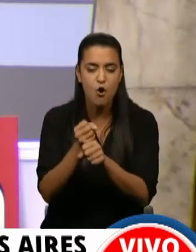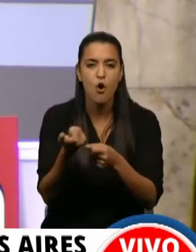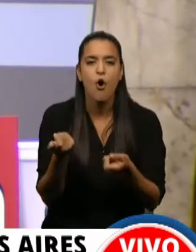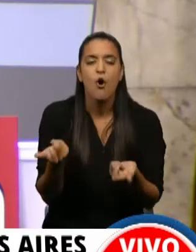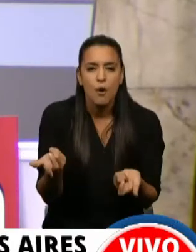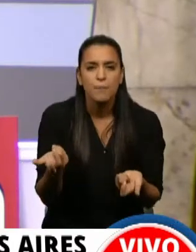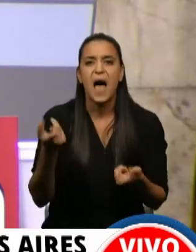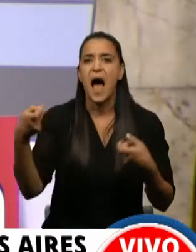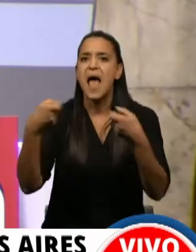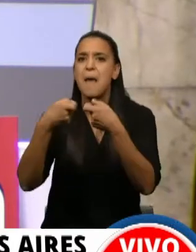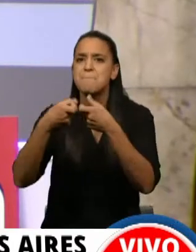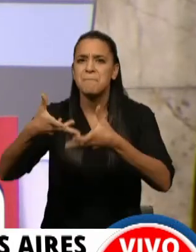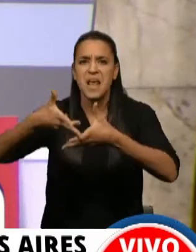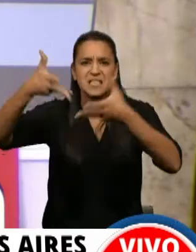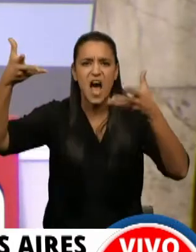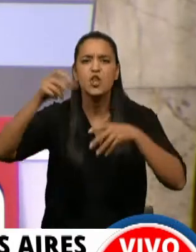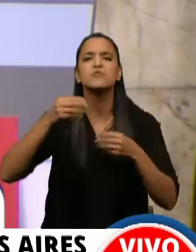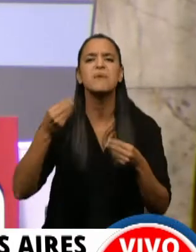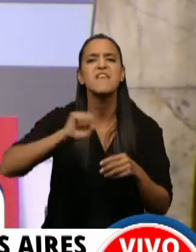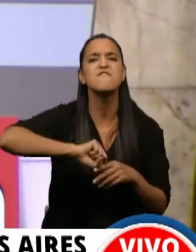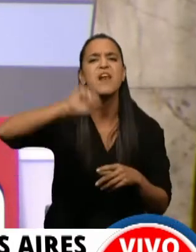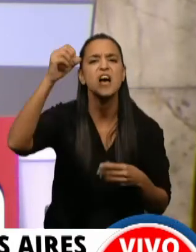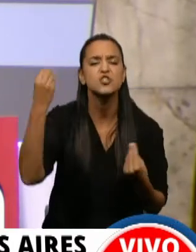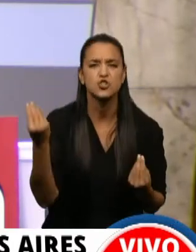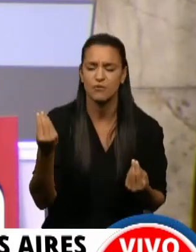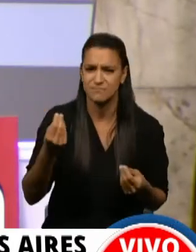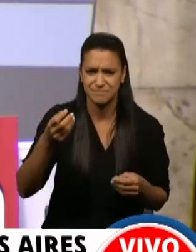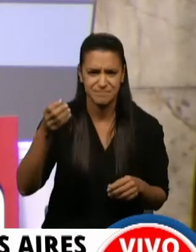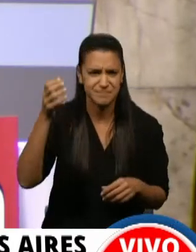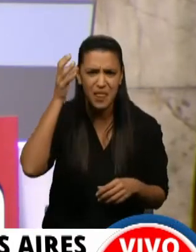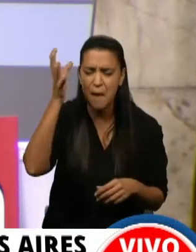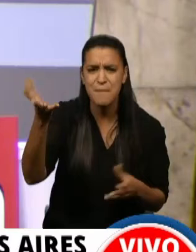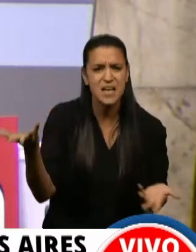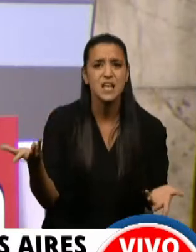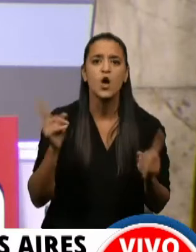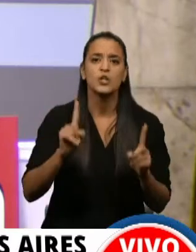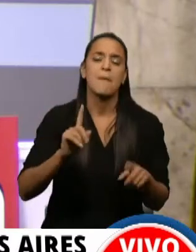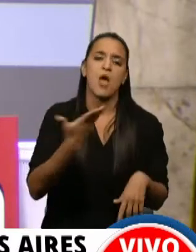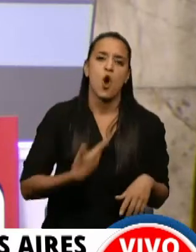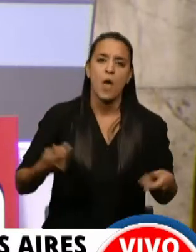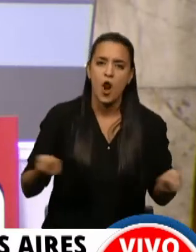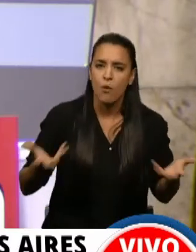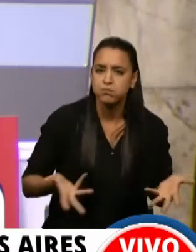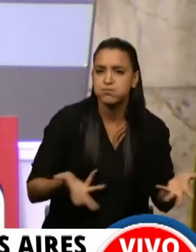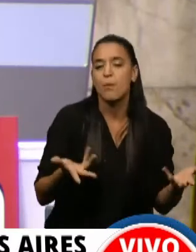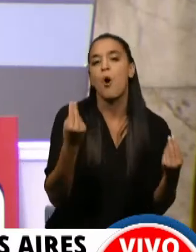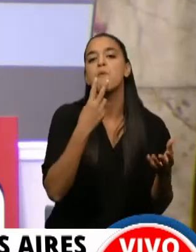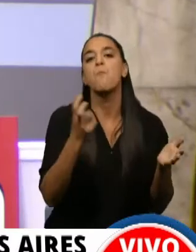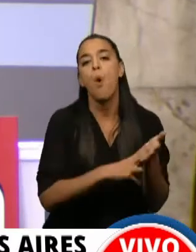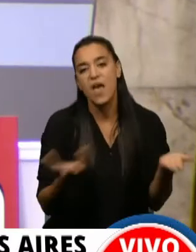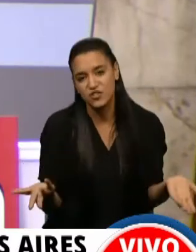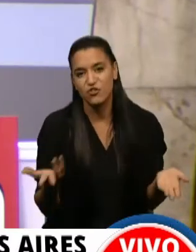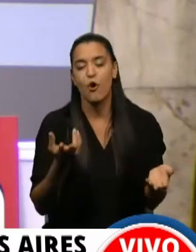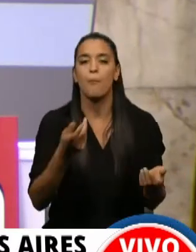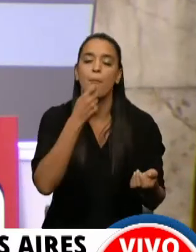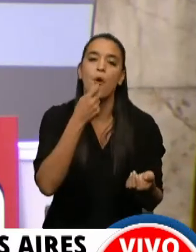grandes empresarios con una inflación sideral que fogonea el gobierno también con los impuestos. Por ejemplo,